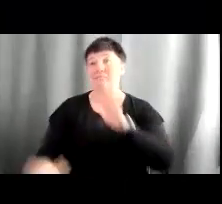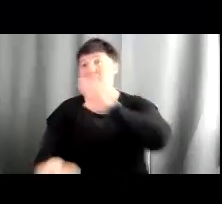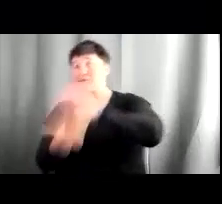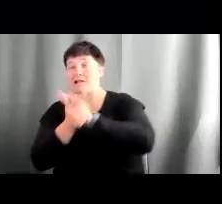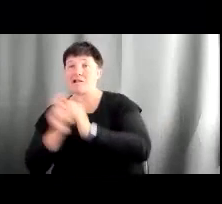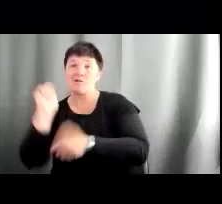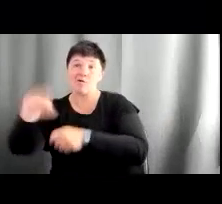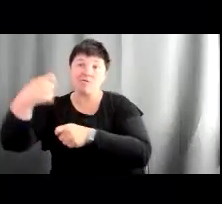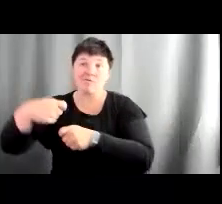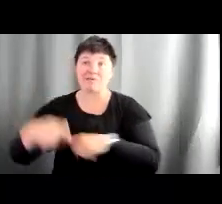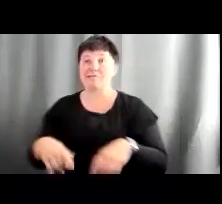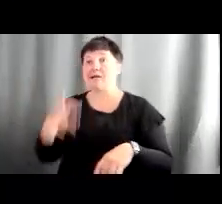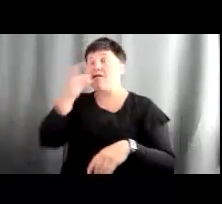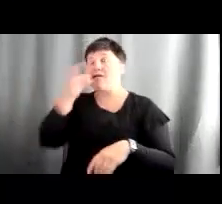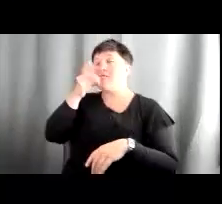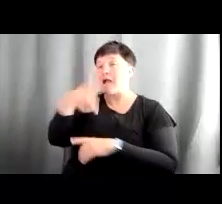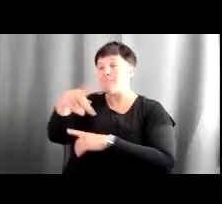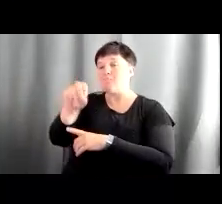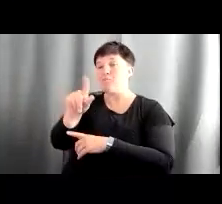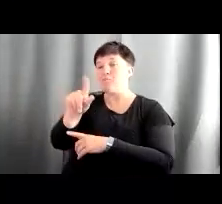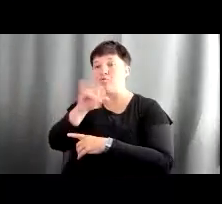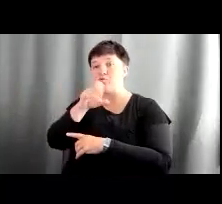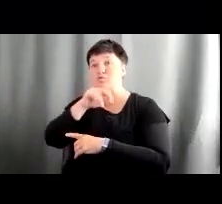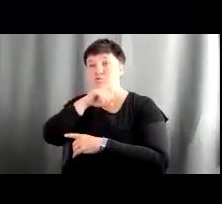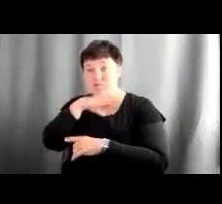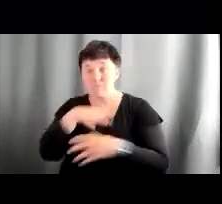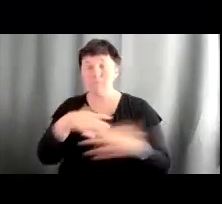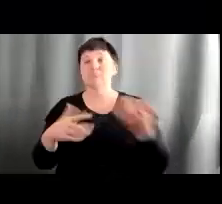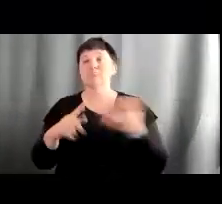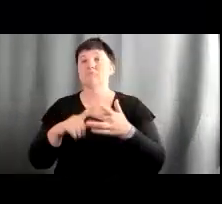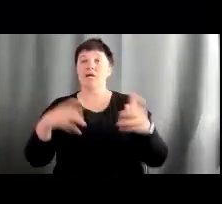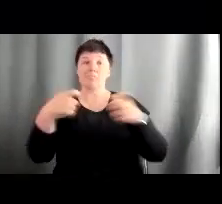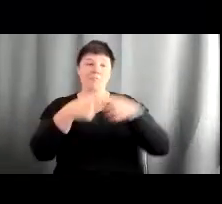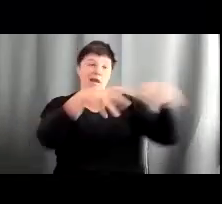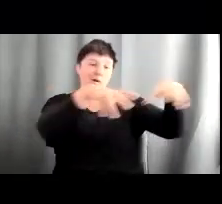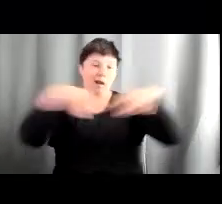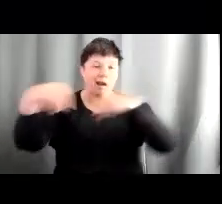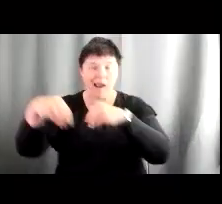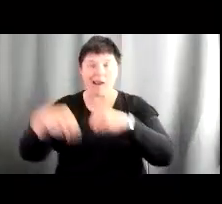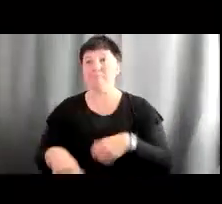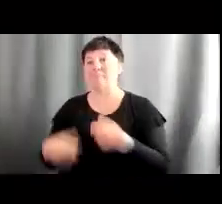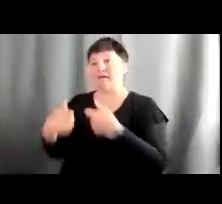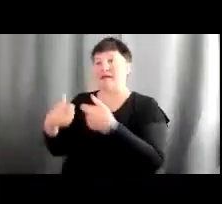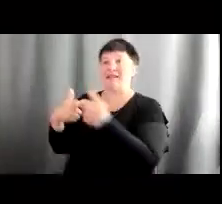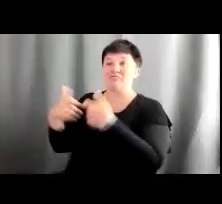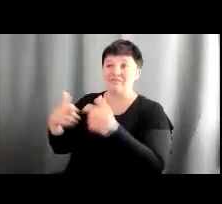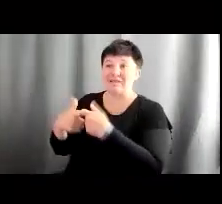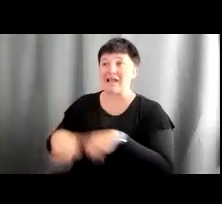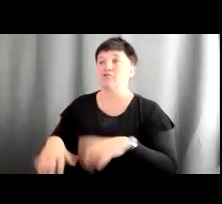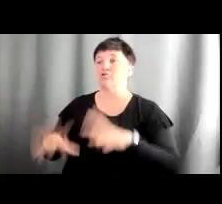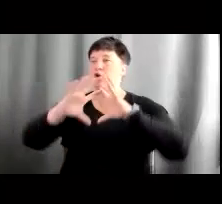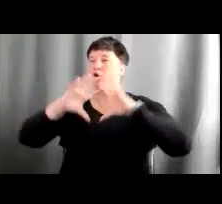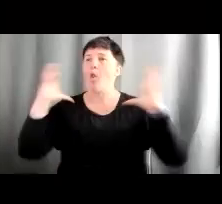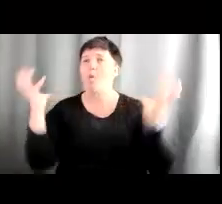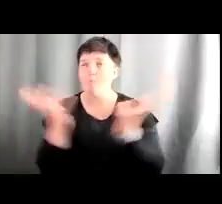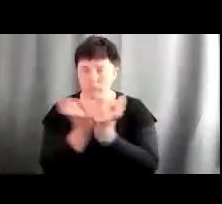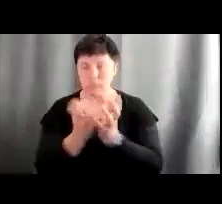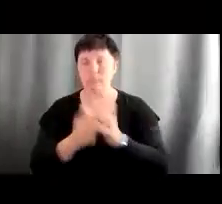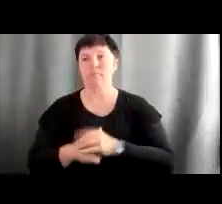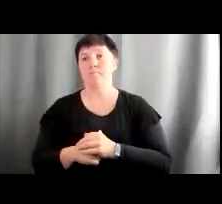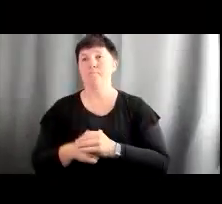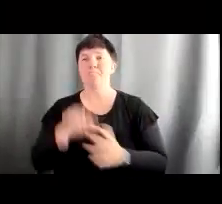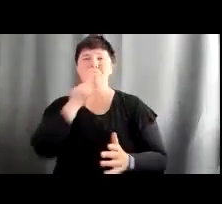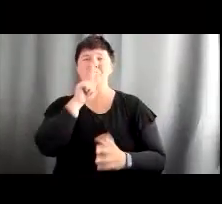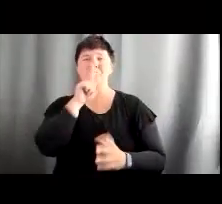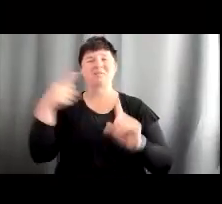contaminación lumínica es una gran aplicación y los cortes de electricidad y electrificación globalmente. Realmente de lo que